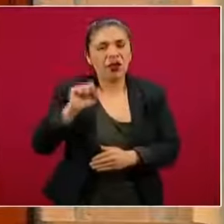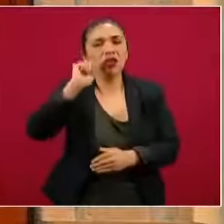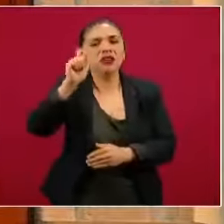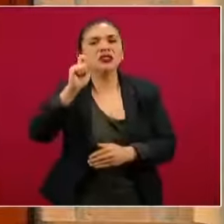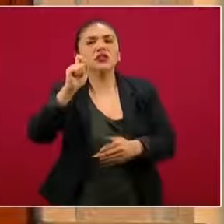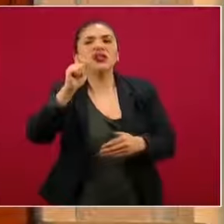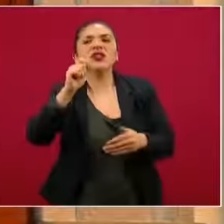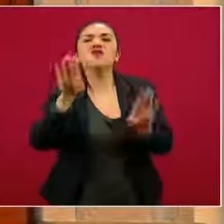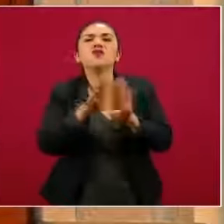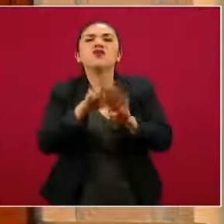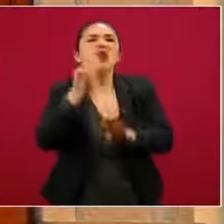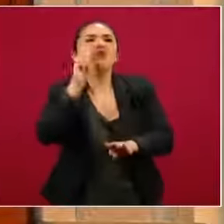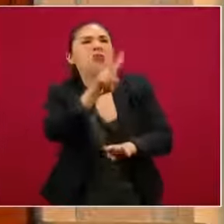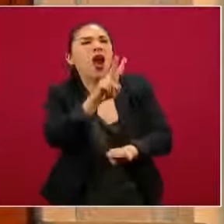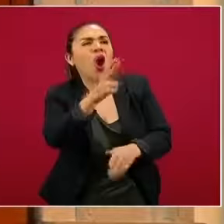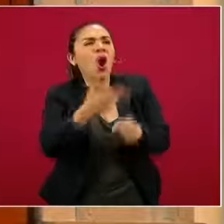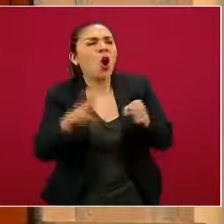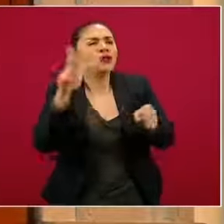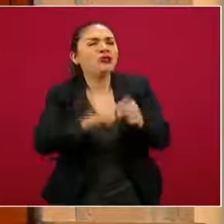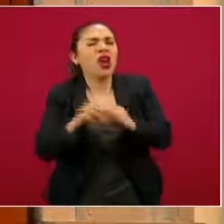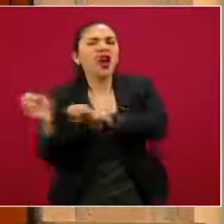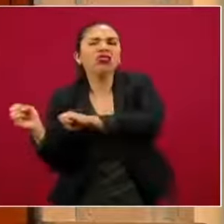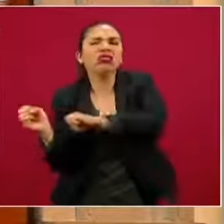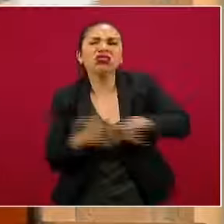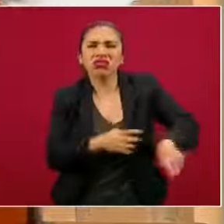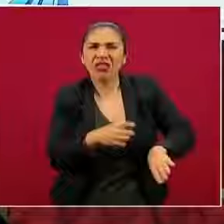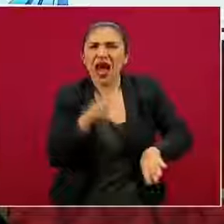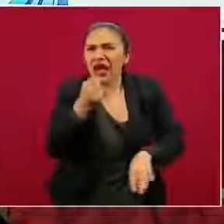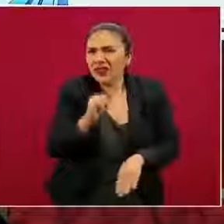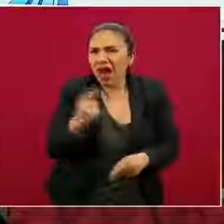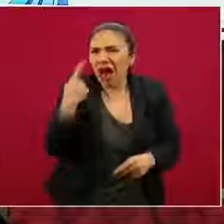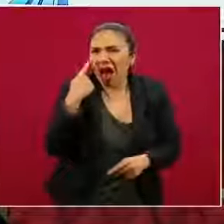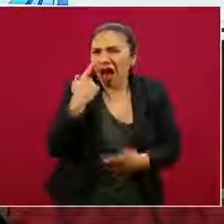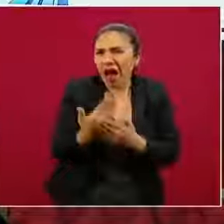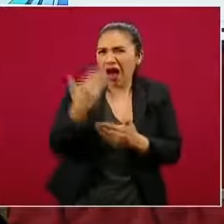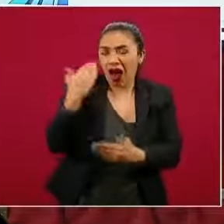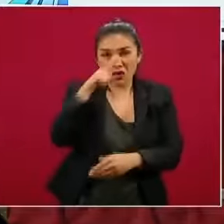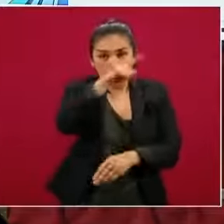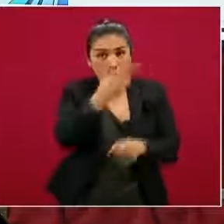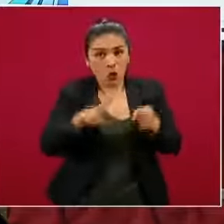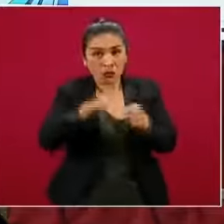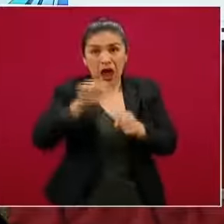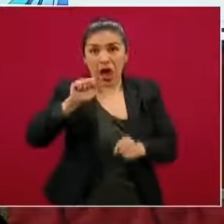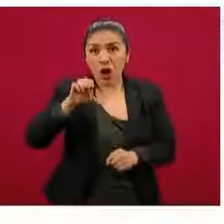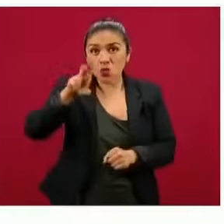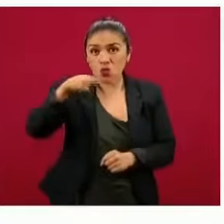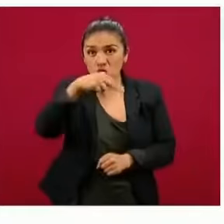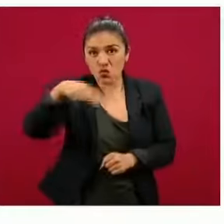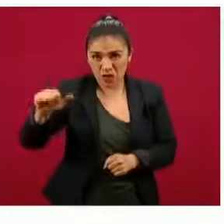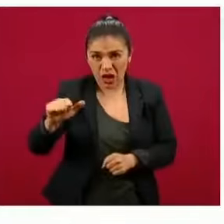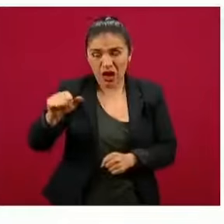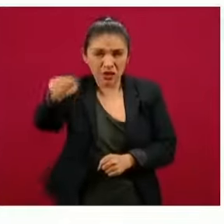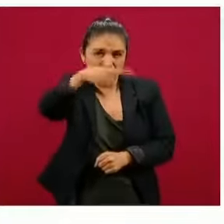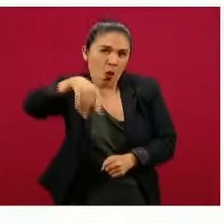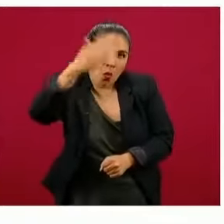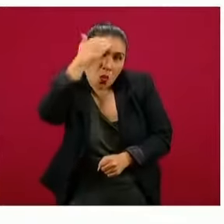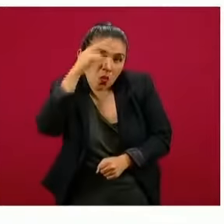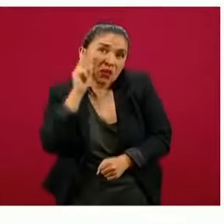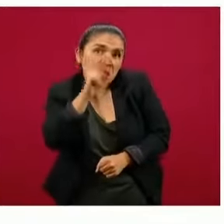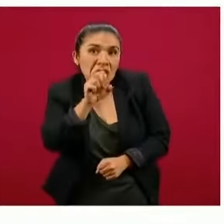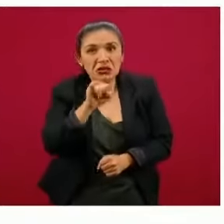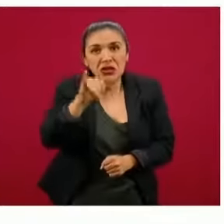emblema pues del abandono del sistema de salud. Este hospital de Acuña, para todos los que sean de allá o de